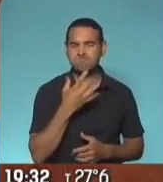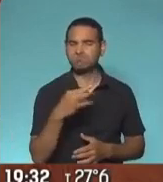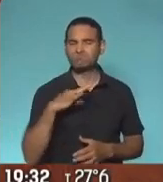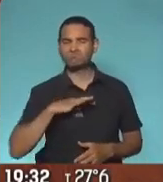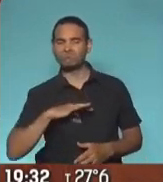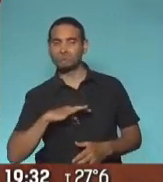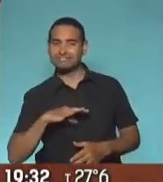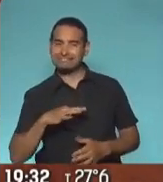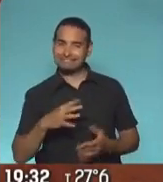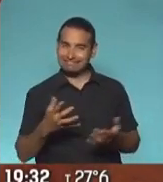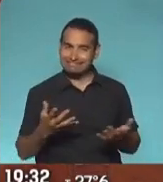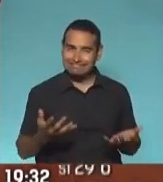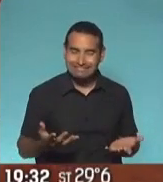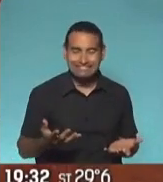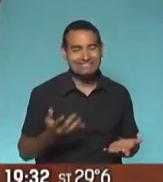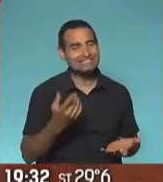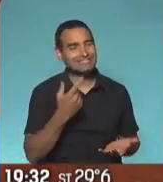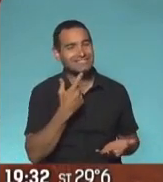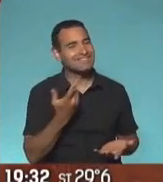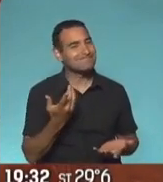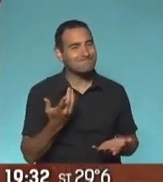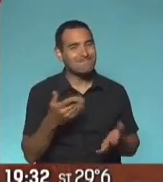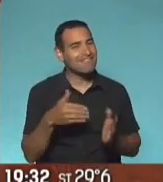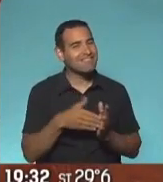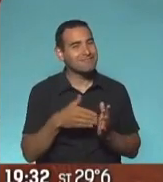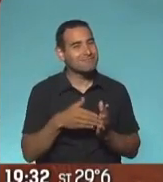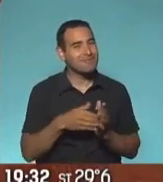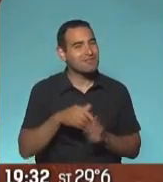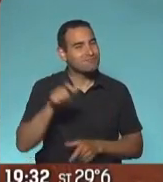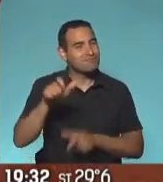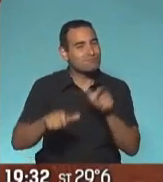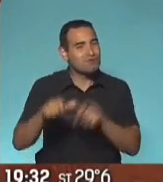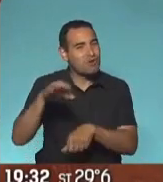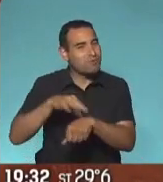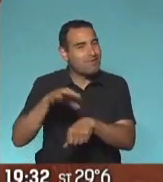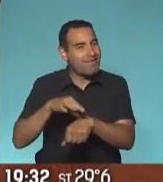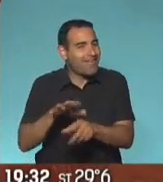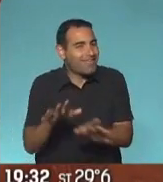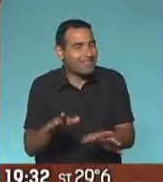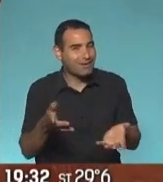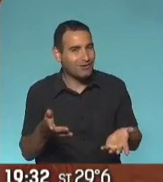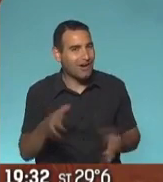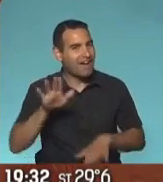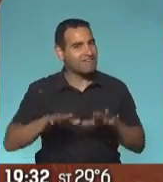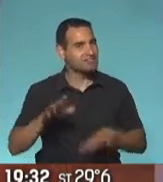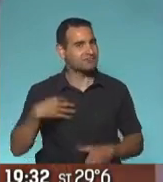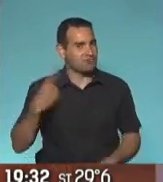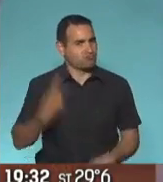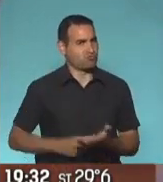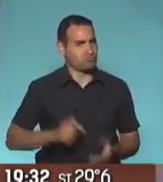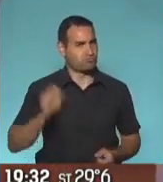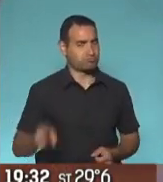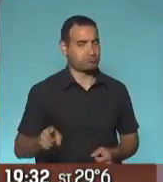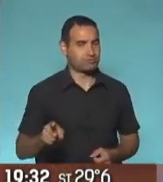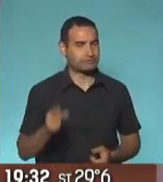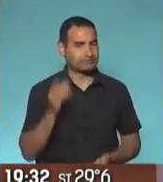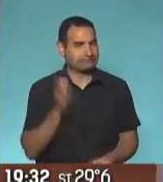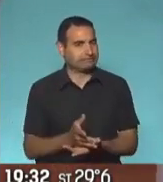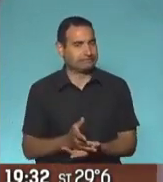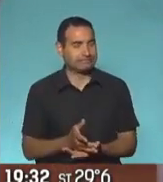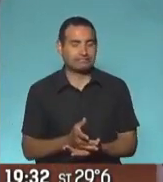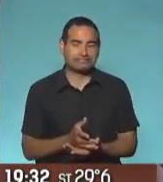está sometido a la discrecionalidad, que en muchos casos se convierte en arbitrariedad médica. Y que además que es